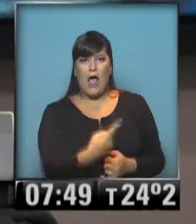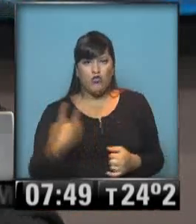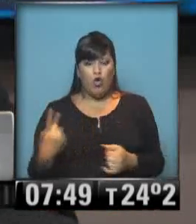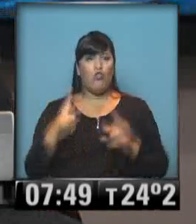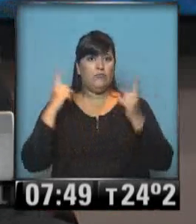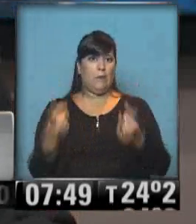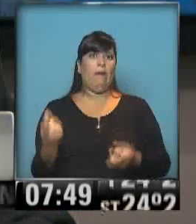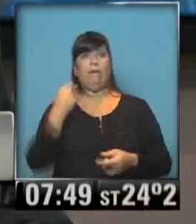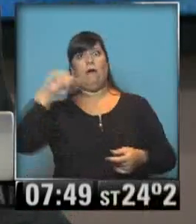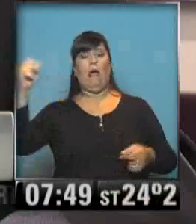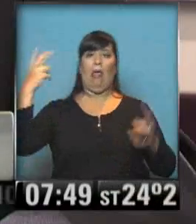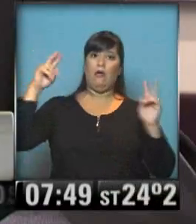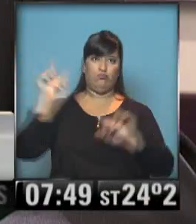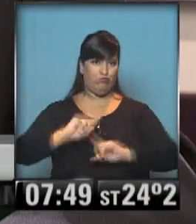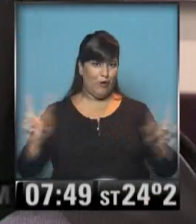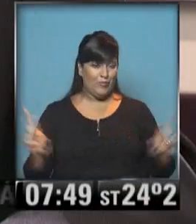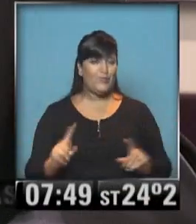podían hacérselo distraídos estaremos ampliando Gracias Raúl